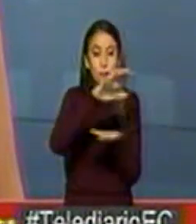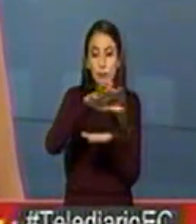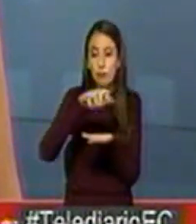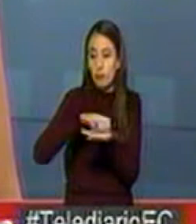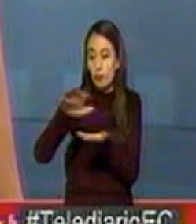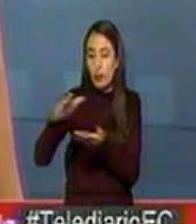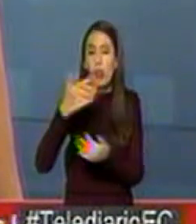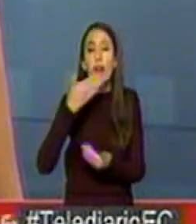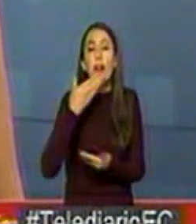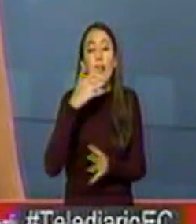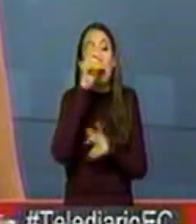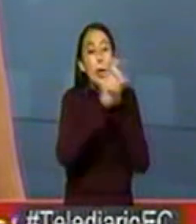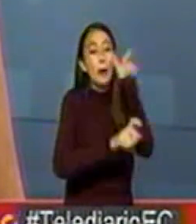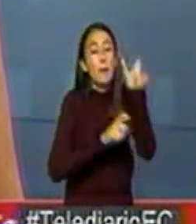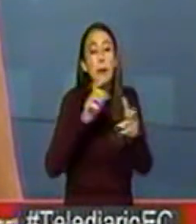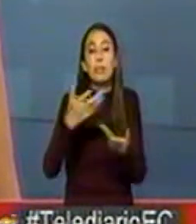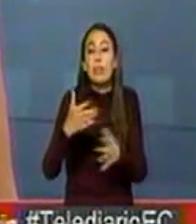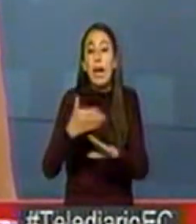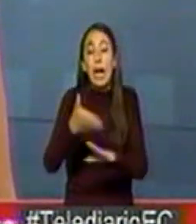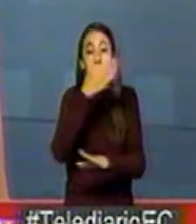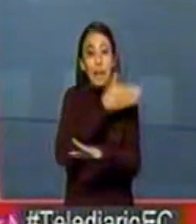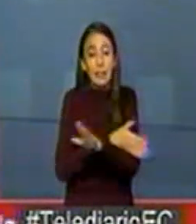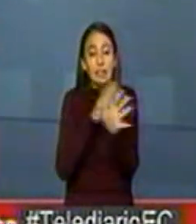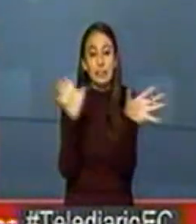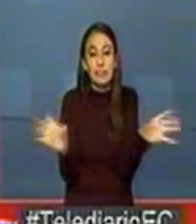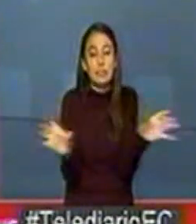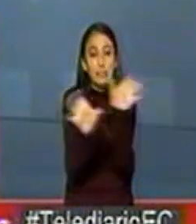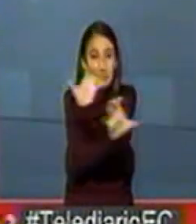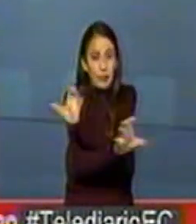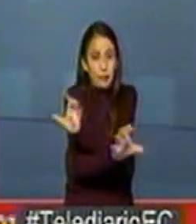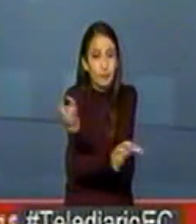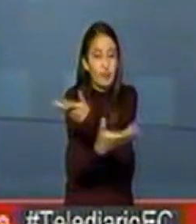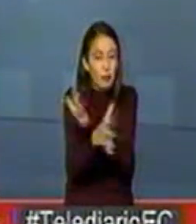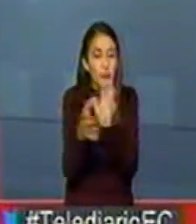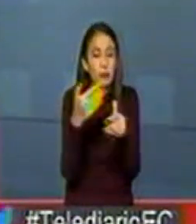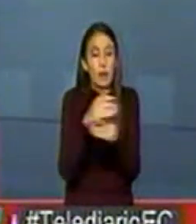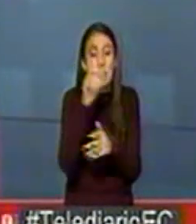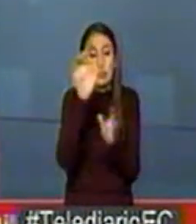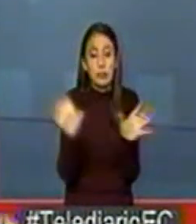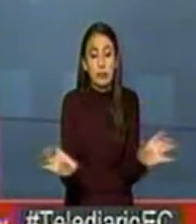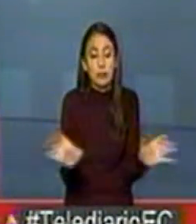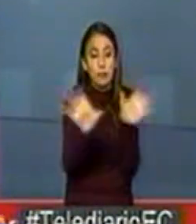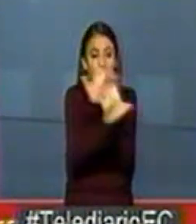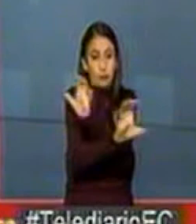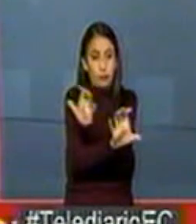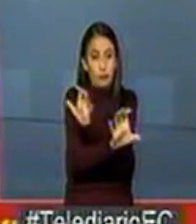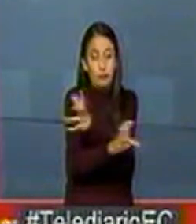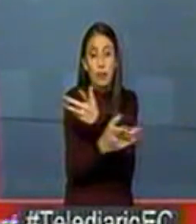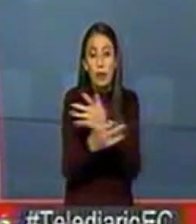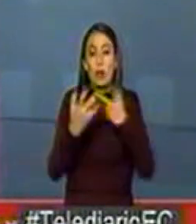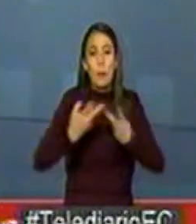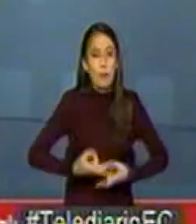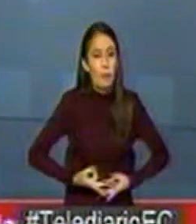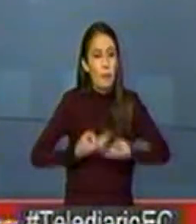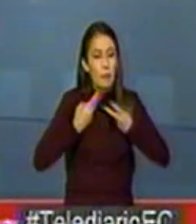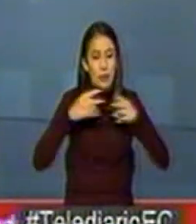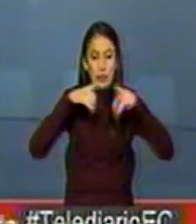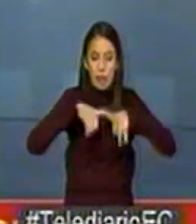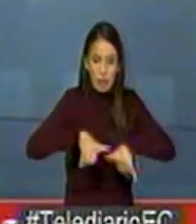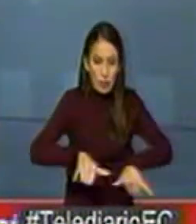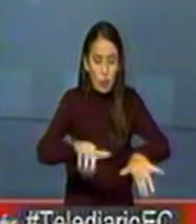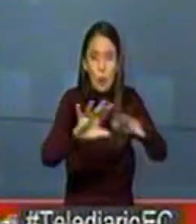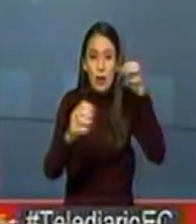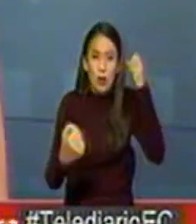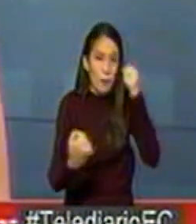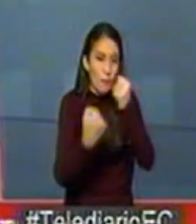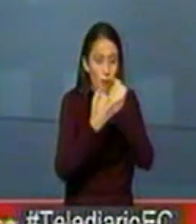pasa con las personas que ya han sido trasplantadas? ¿Cuál es la vida que tienen luego? ¿Tienen que seguir acudiendo a los